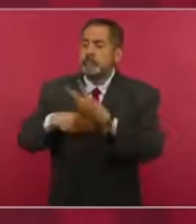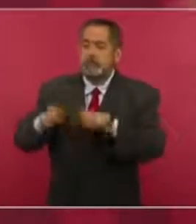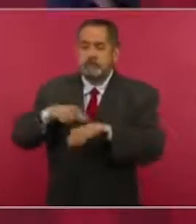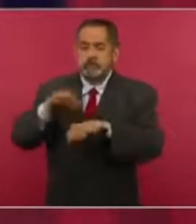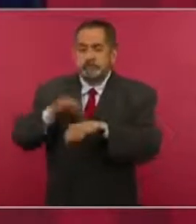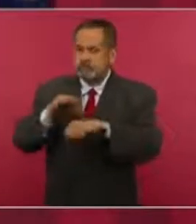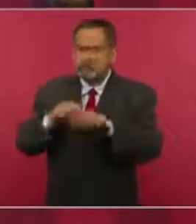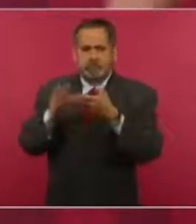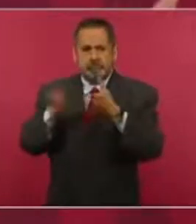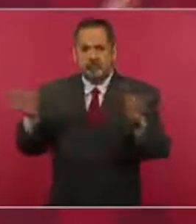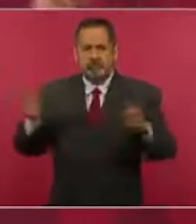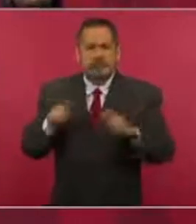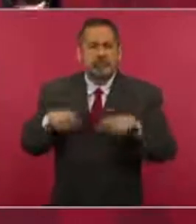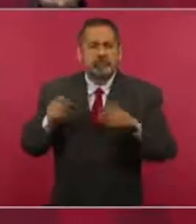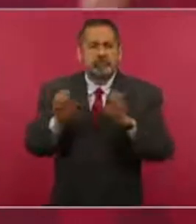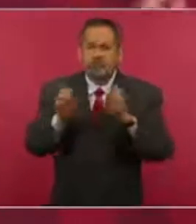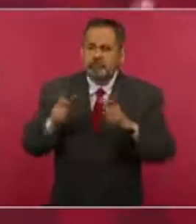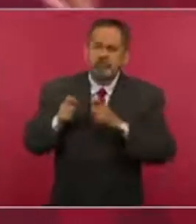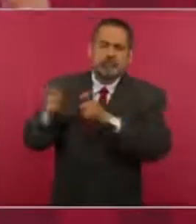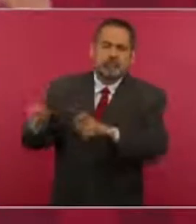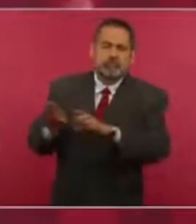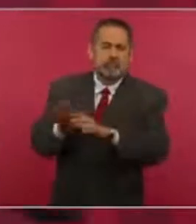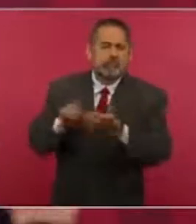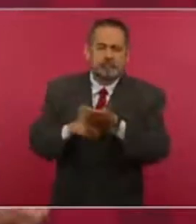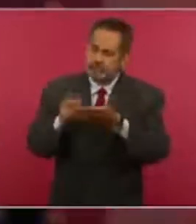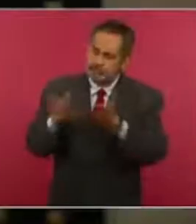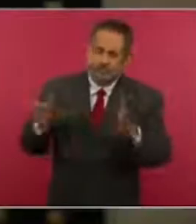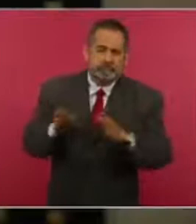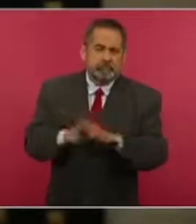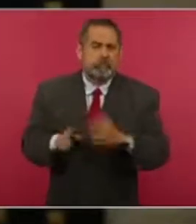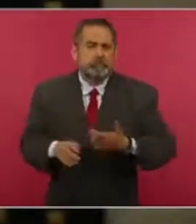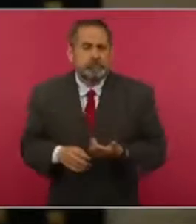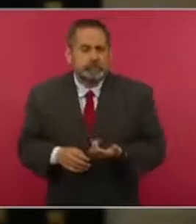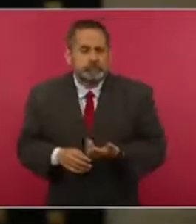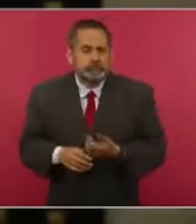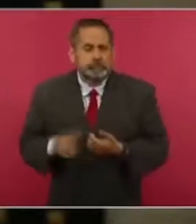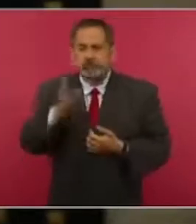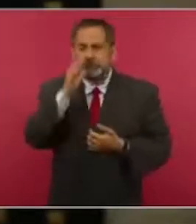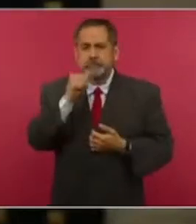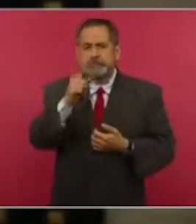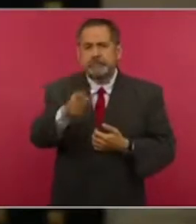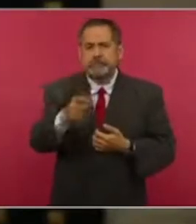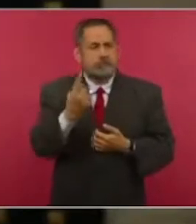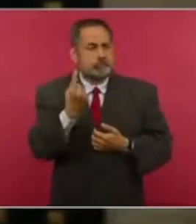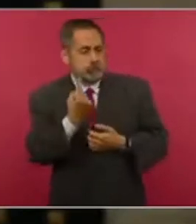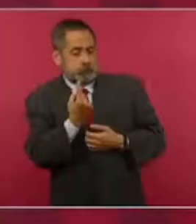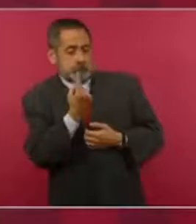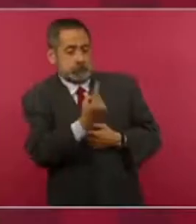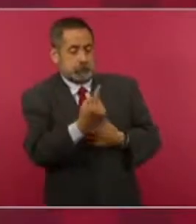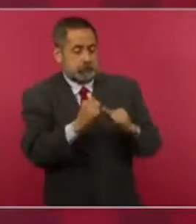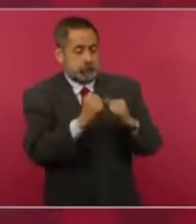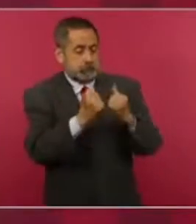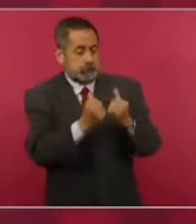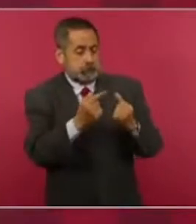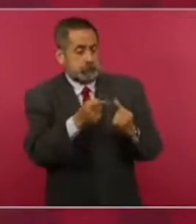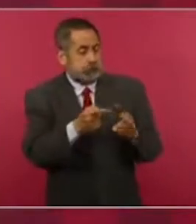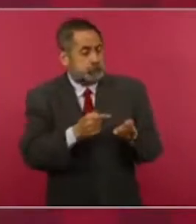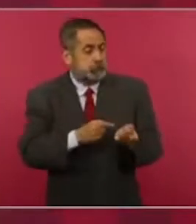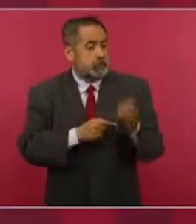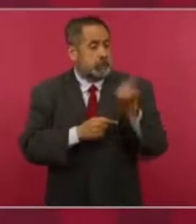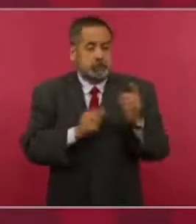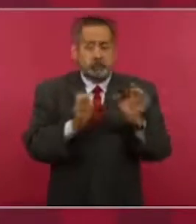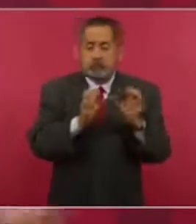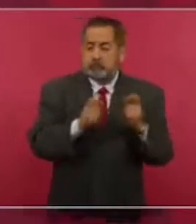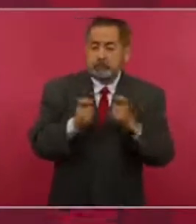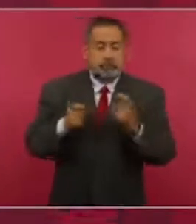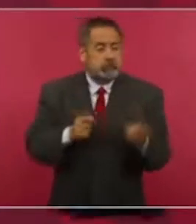¿Cómo certificarían? Abierto, no. Es que no puede ser que por una instancia